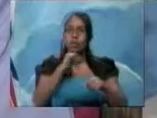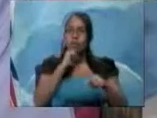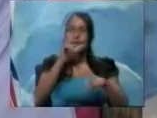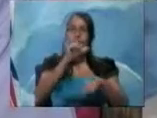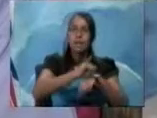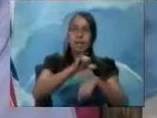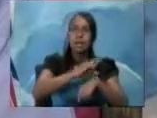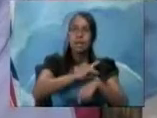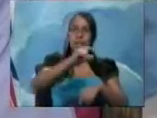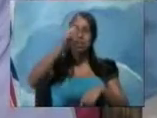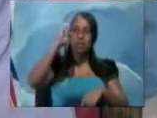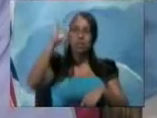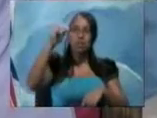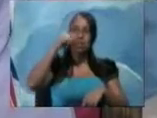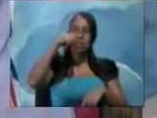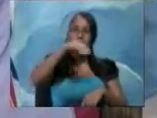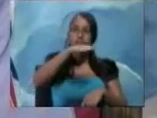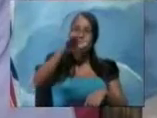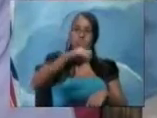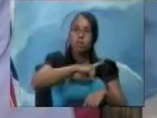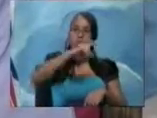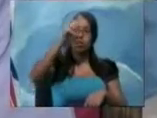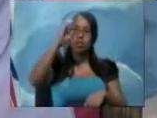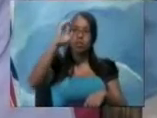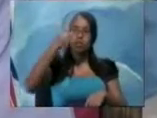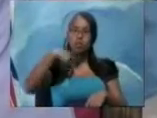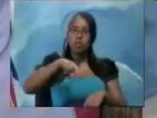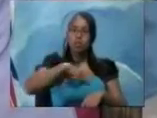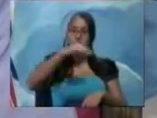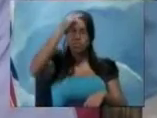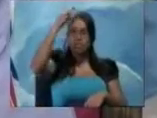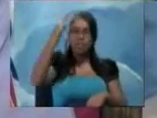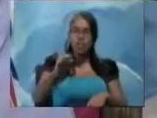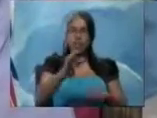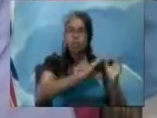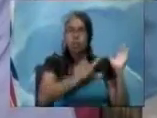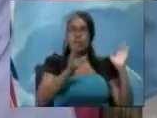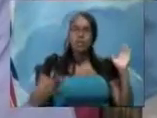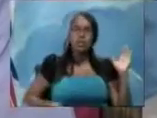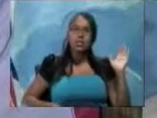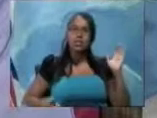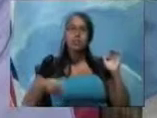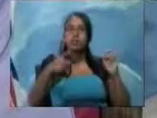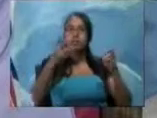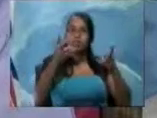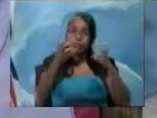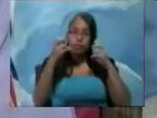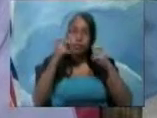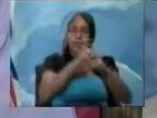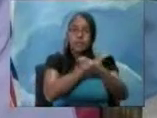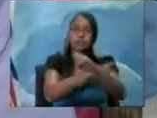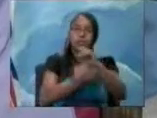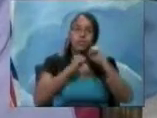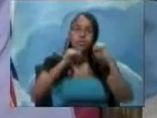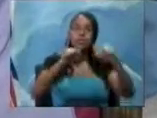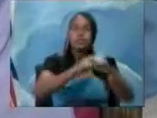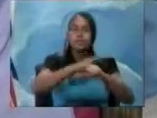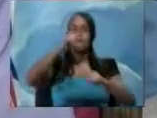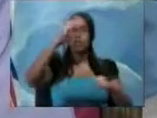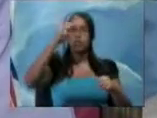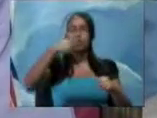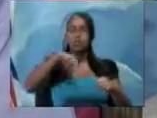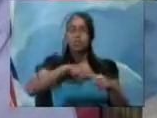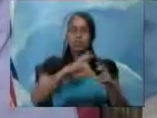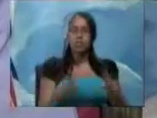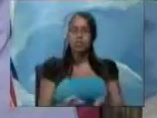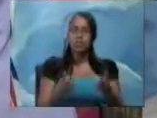Dios en el pueblo de Dios nosotros lo que hemos creído en Cristo cuando recibimos el poder de Dios en nuestras vidas recibimos un gran